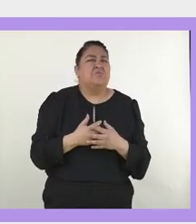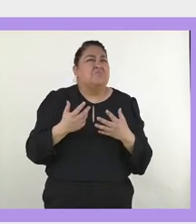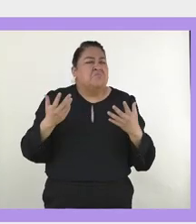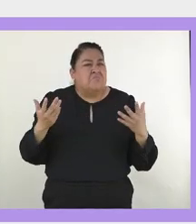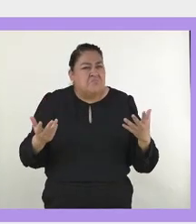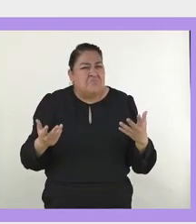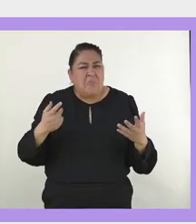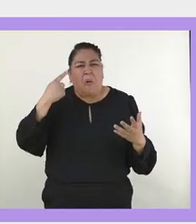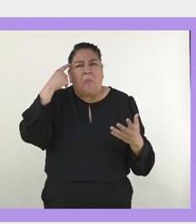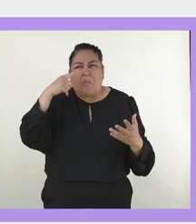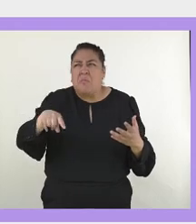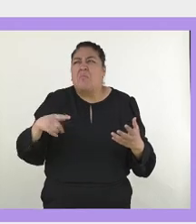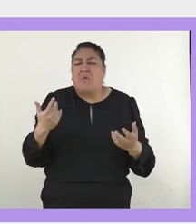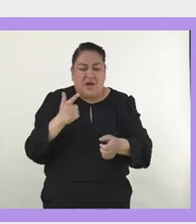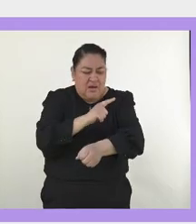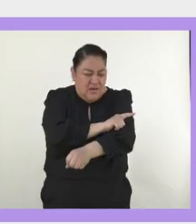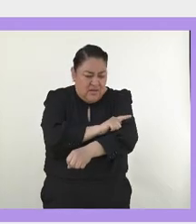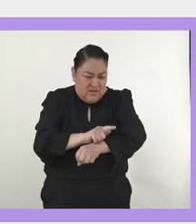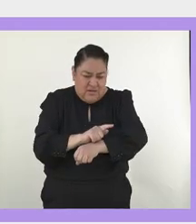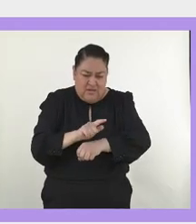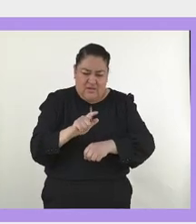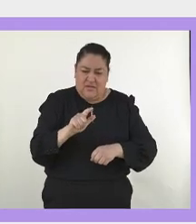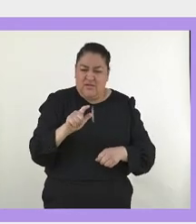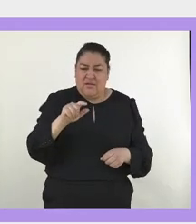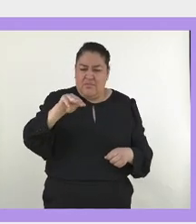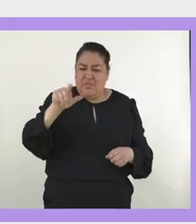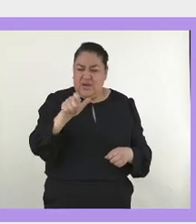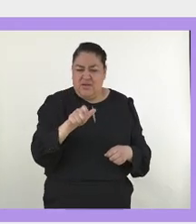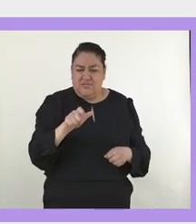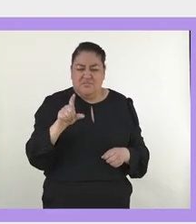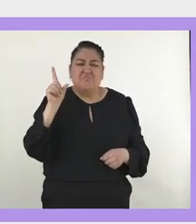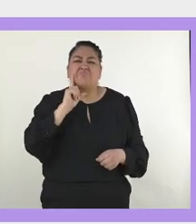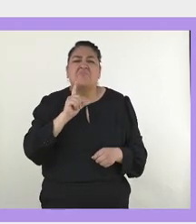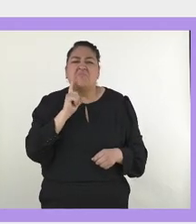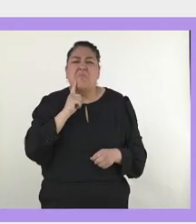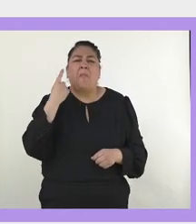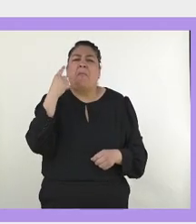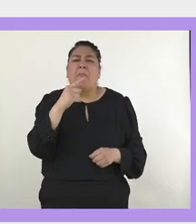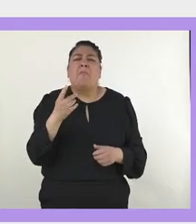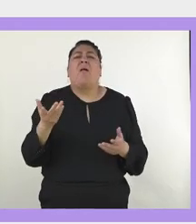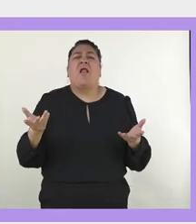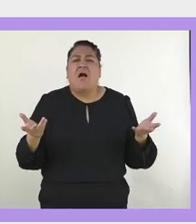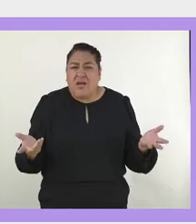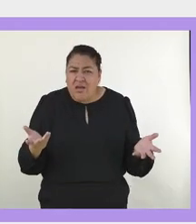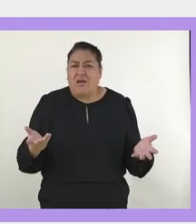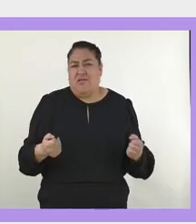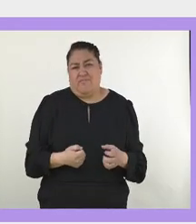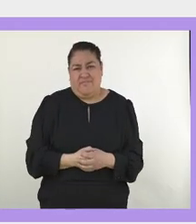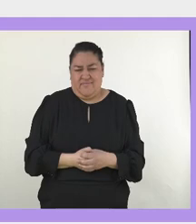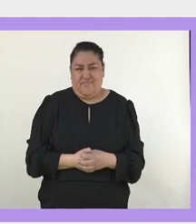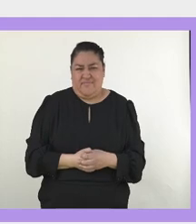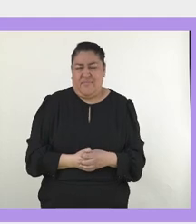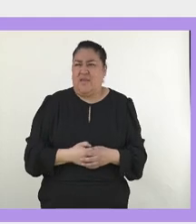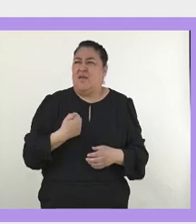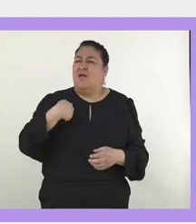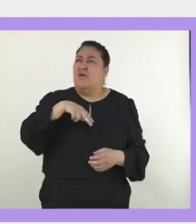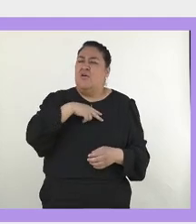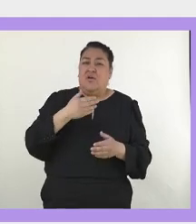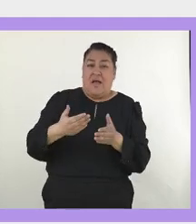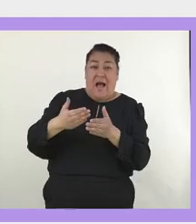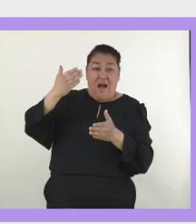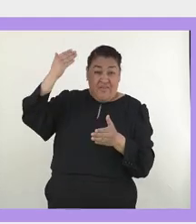propósito de hacer una liga MX femenil si cuando hablamos de profesionalización estamos en ese entonces